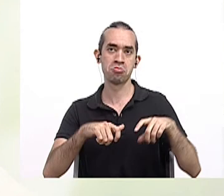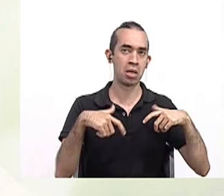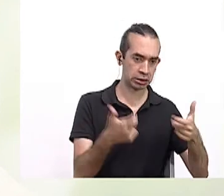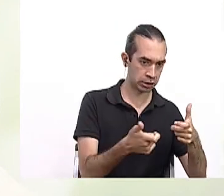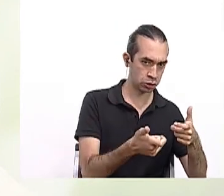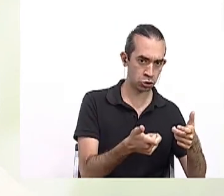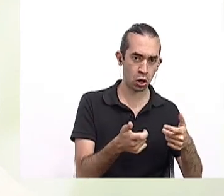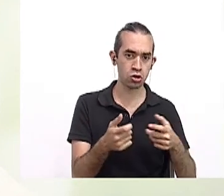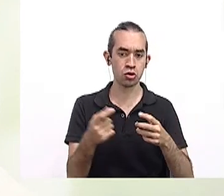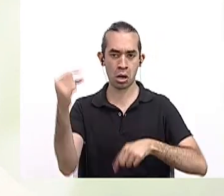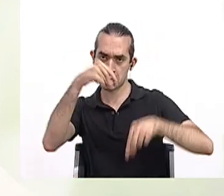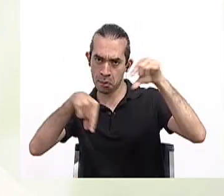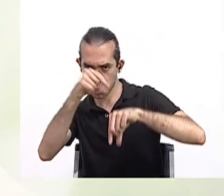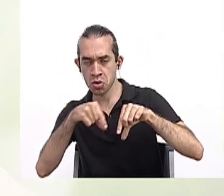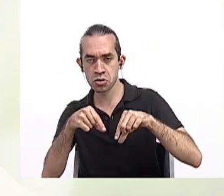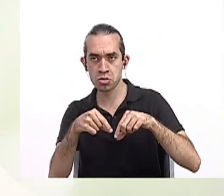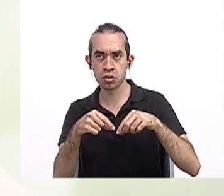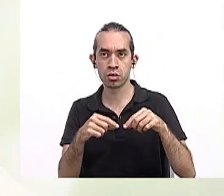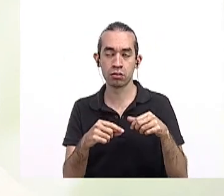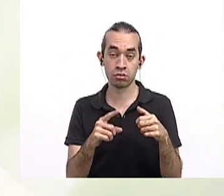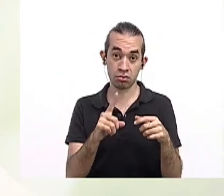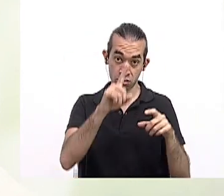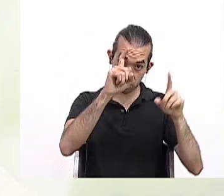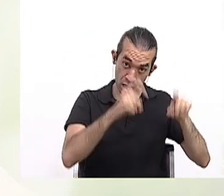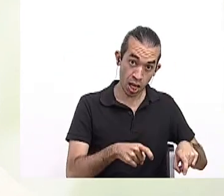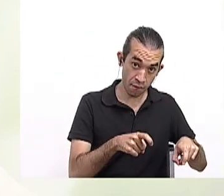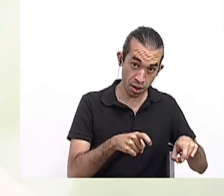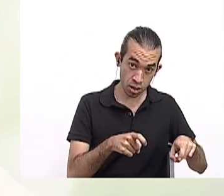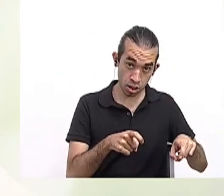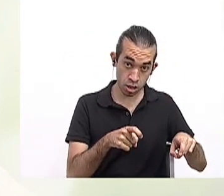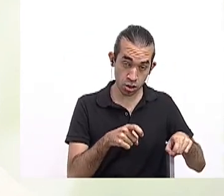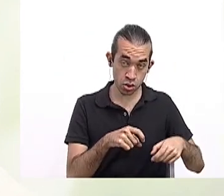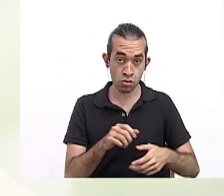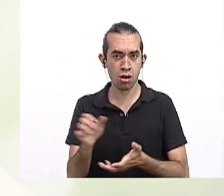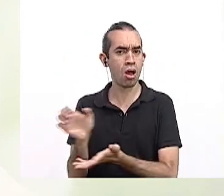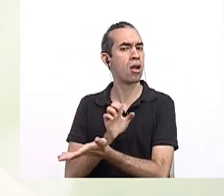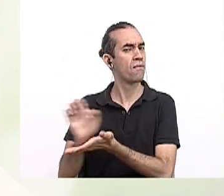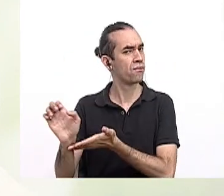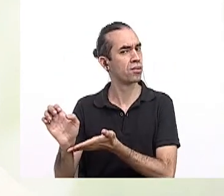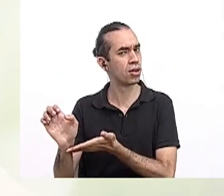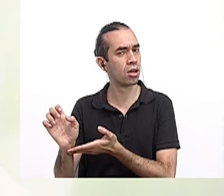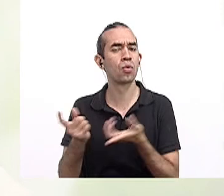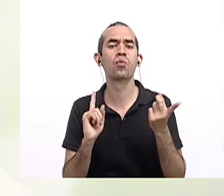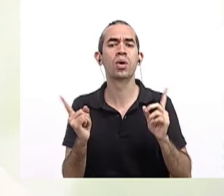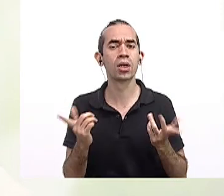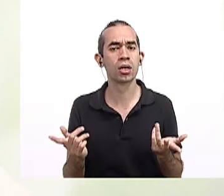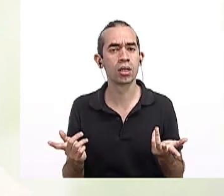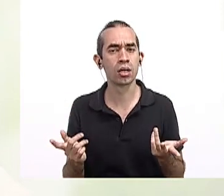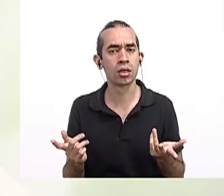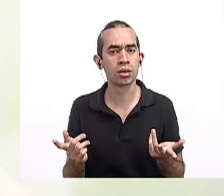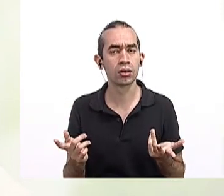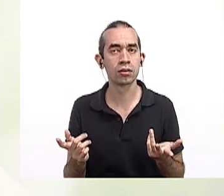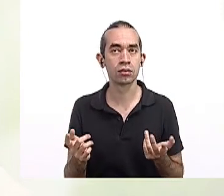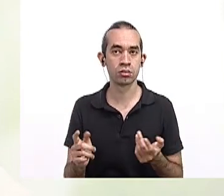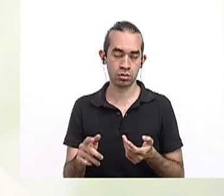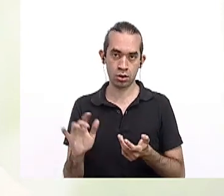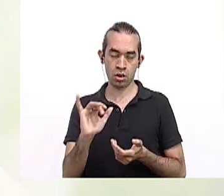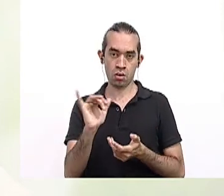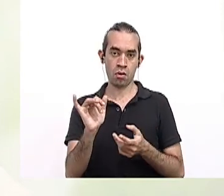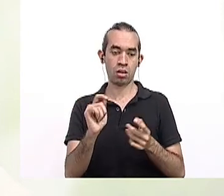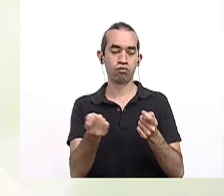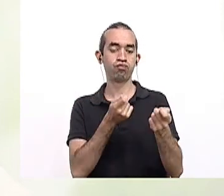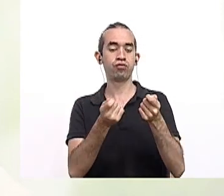productos químicos será una acción a desarrollar o una acción a disminuir el fomento de la gestión